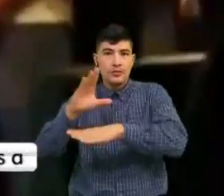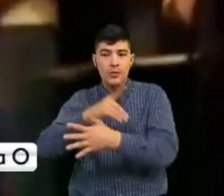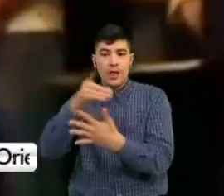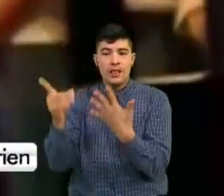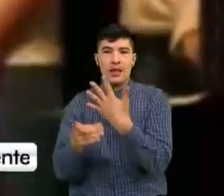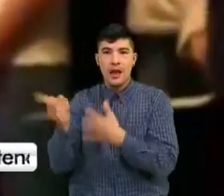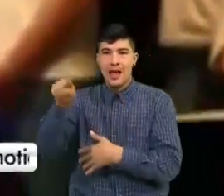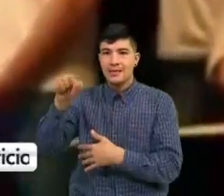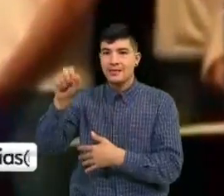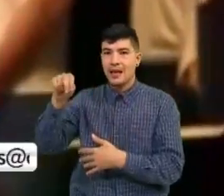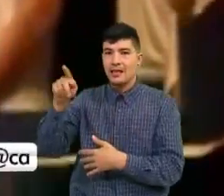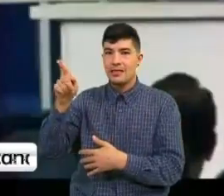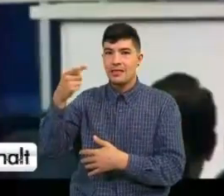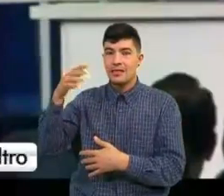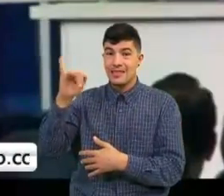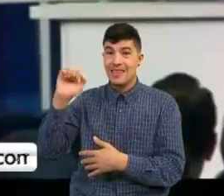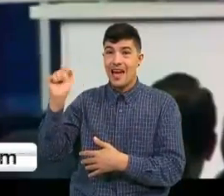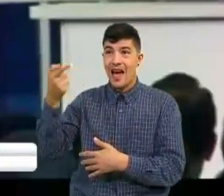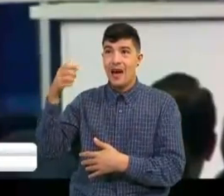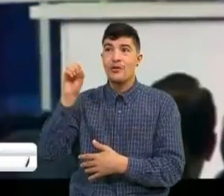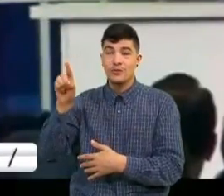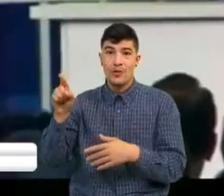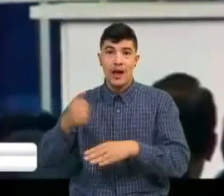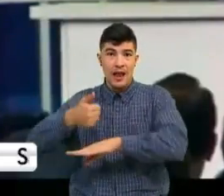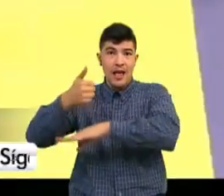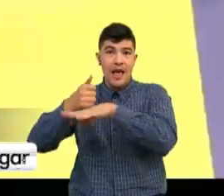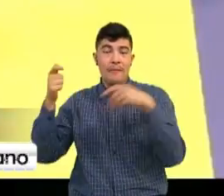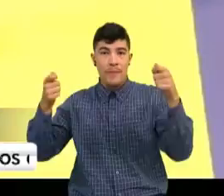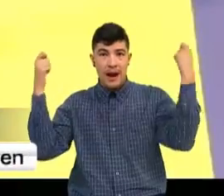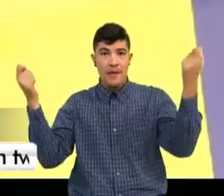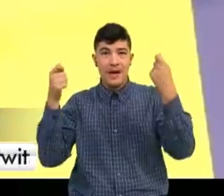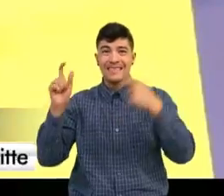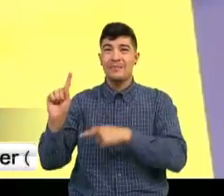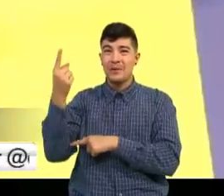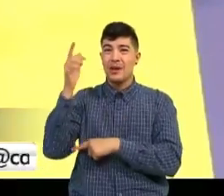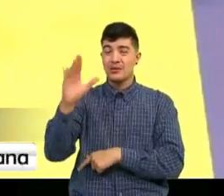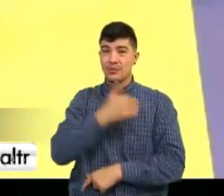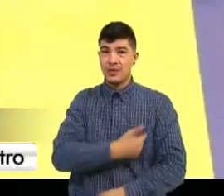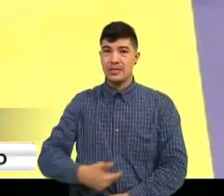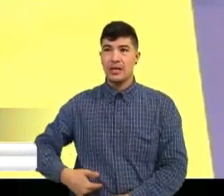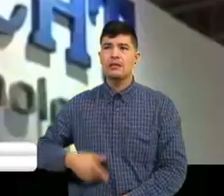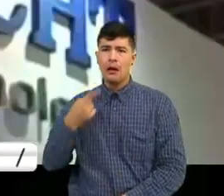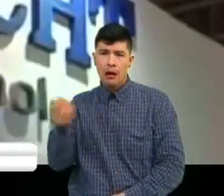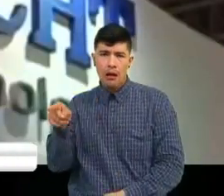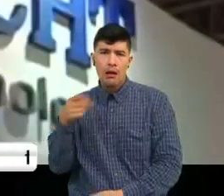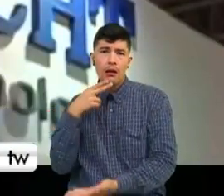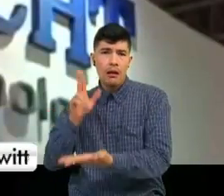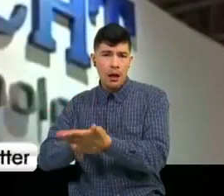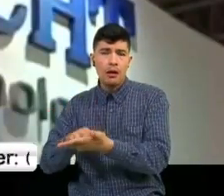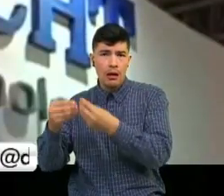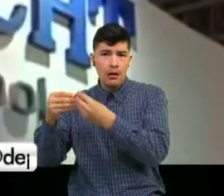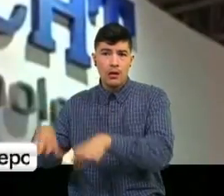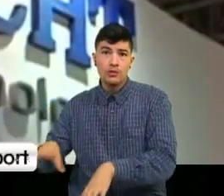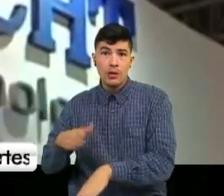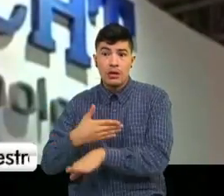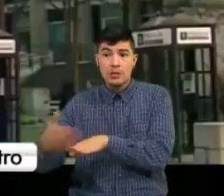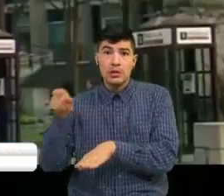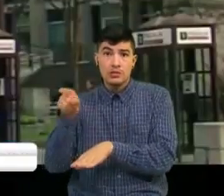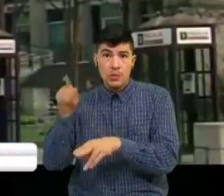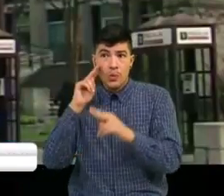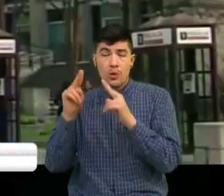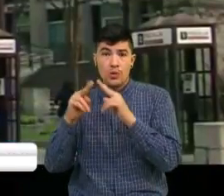Santiago Rojas, quien fue el gerente de la primera campaña presidencial de Juan Manuel Santos, presentó su carta de renuncia luego de conocerse este